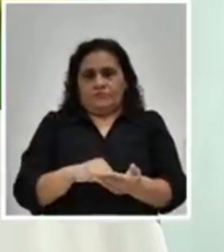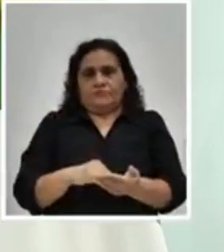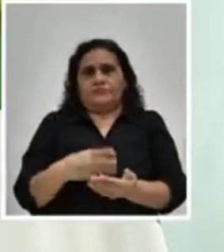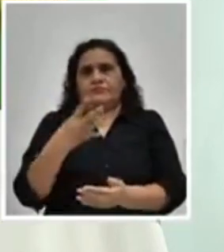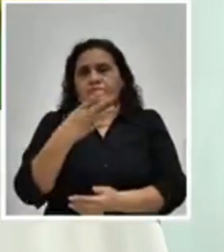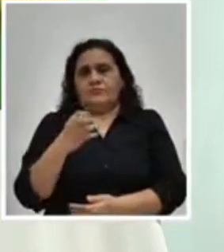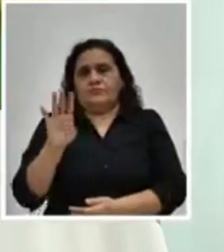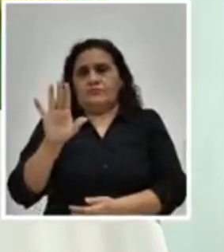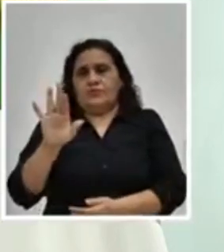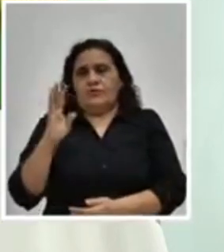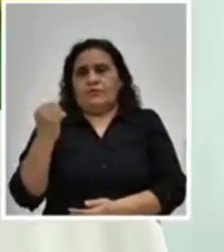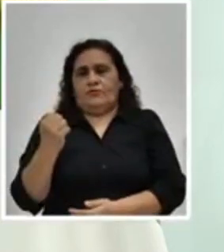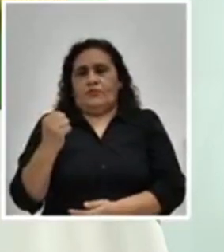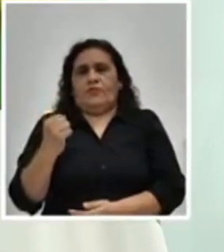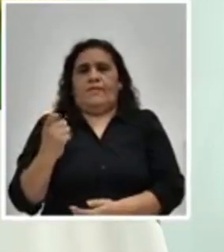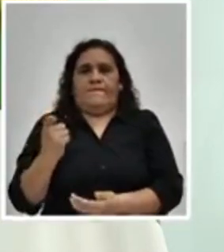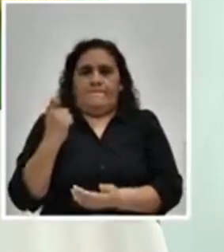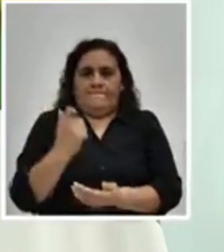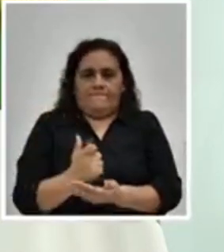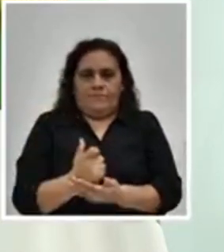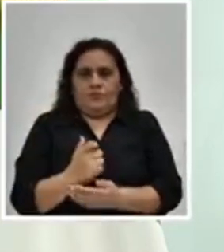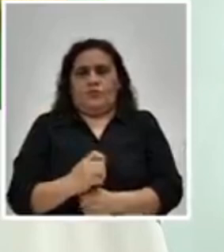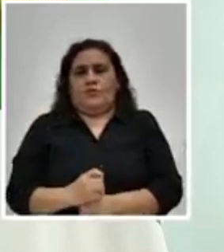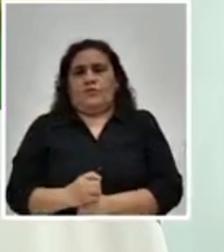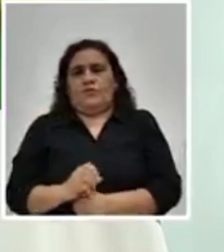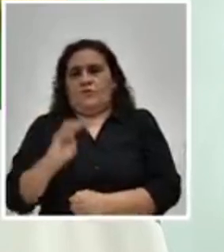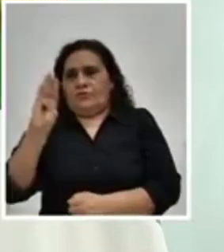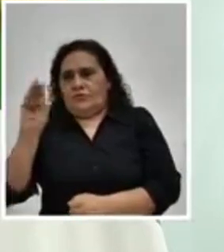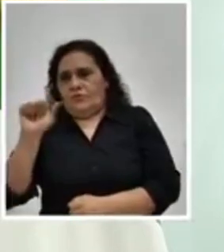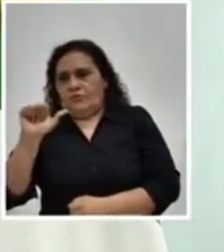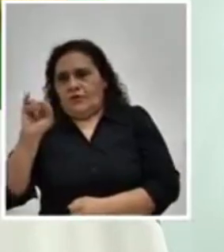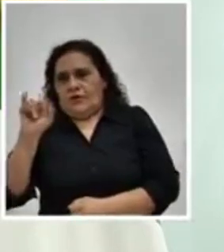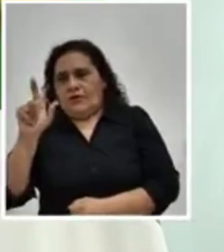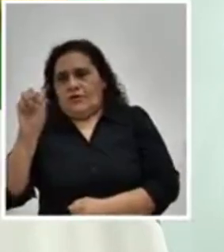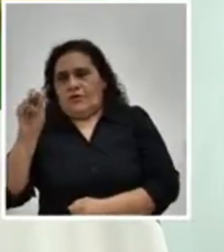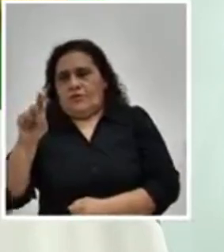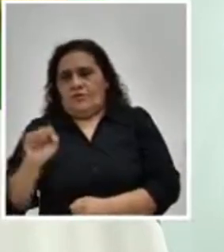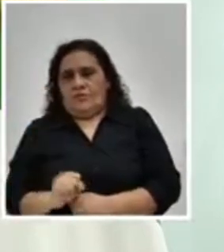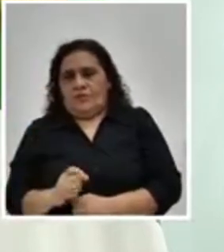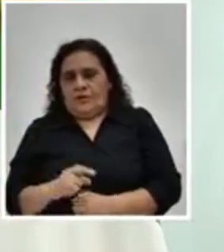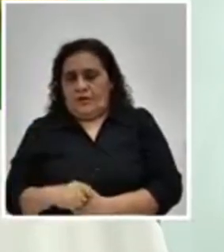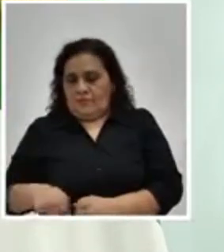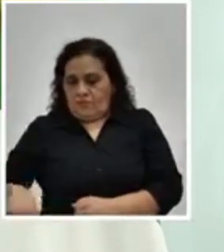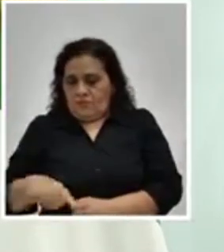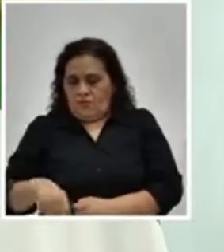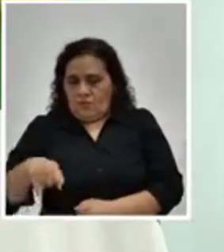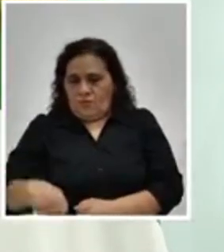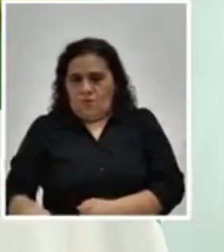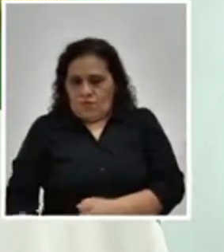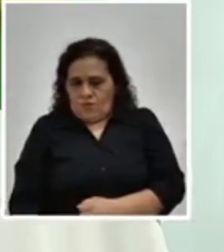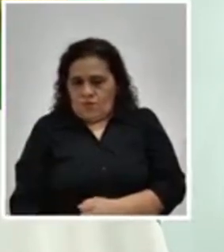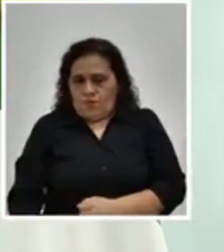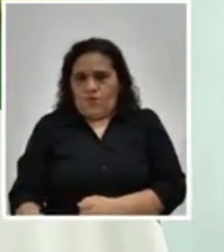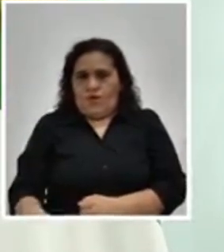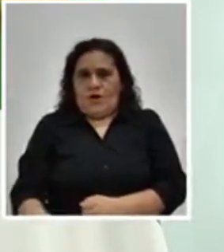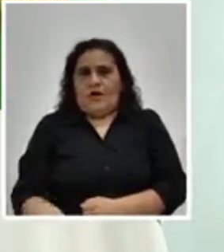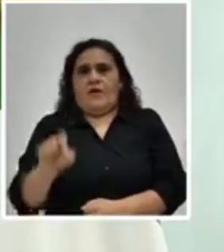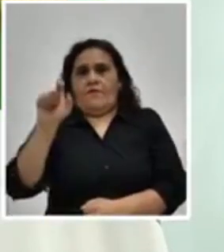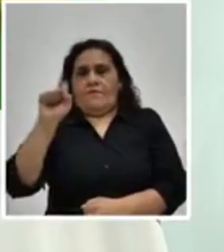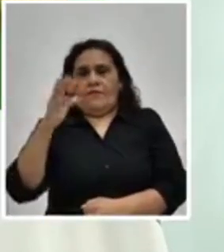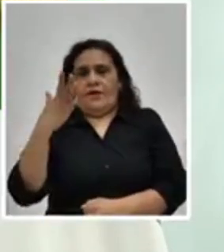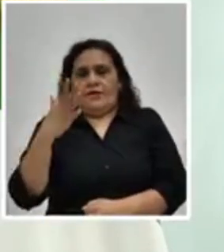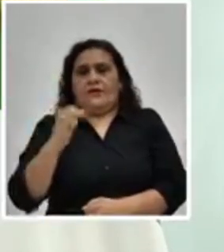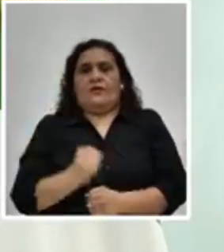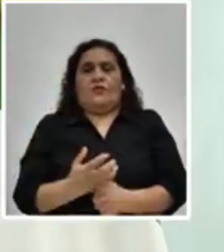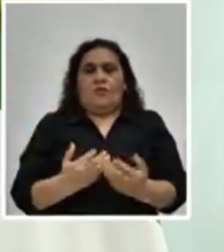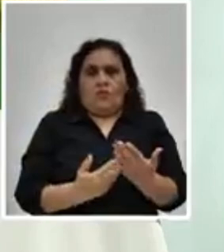1.999.959 pesos provenientes del FAISMUM en la construcción de pozos de absorción, realizando 25 pozos